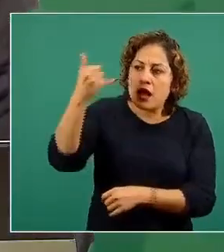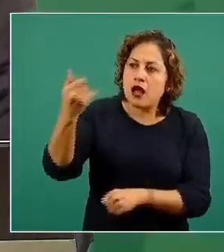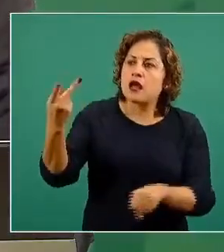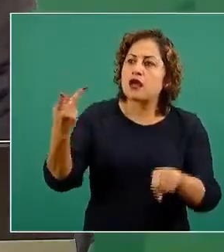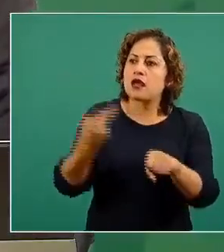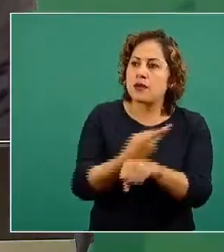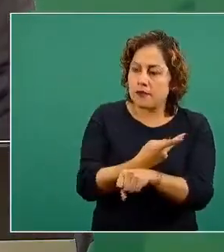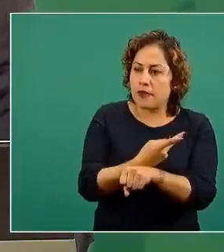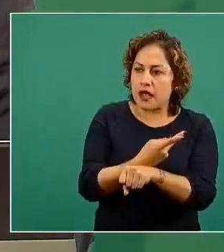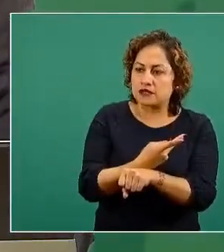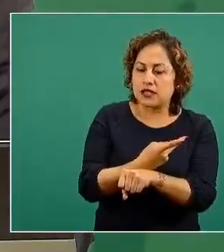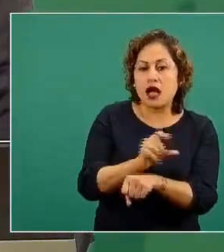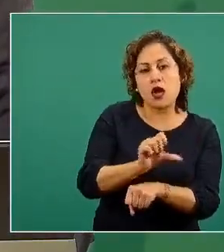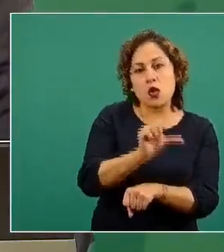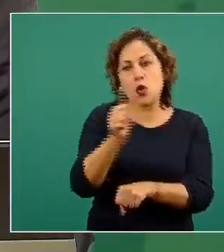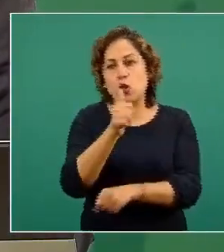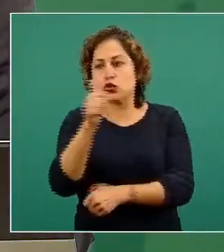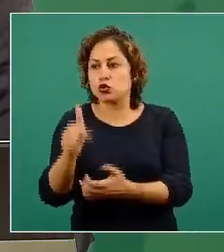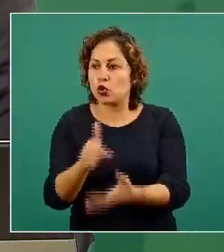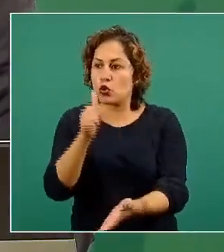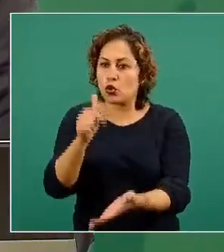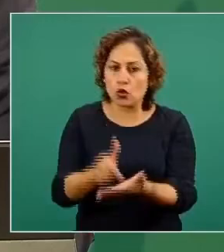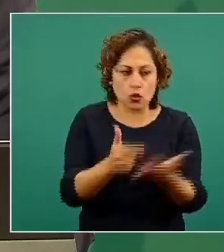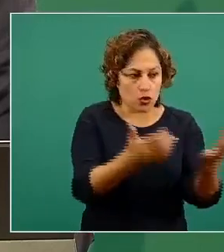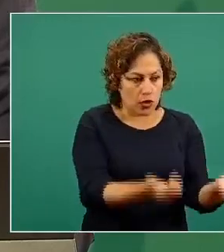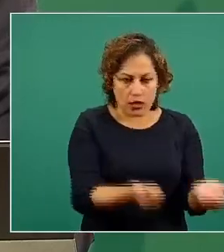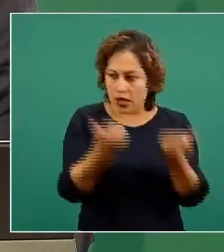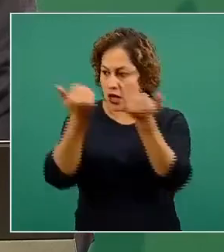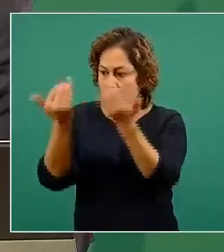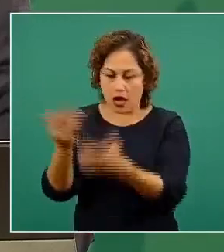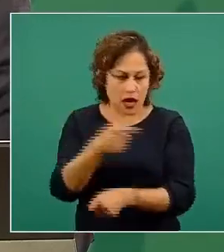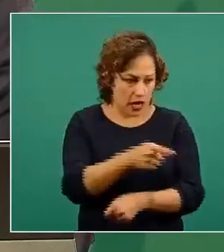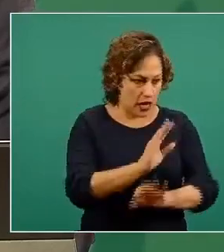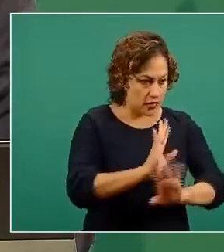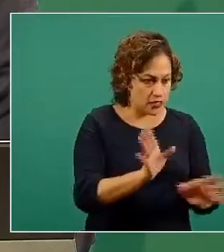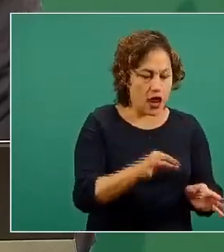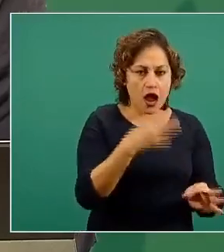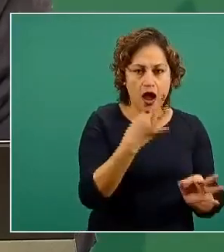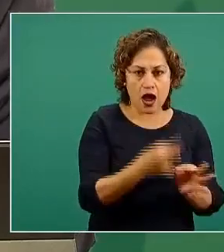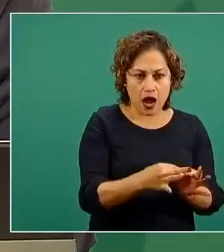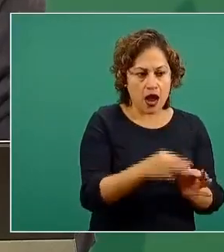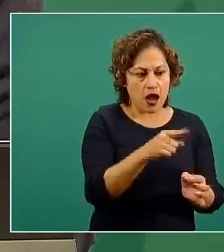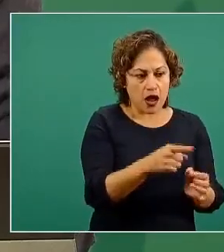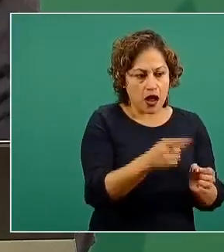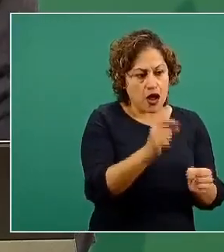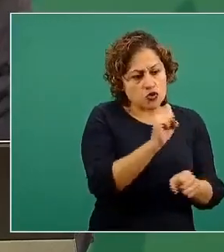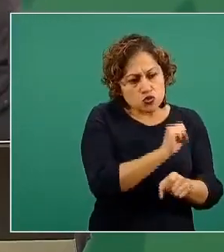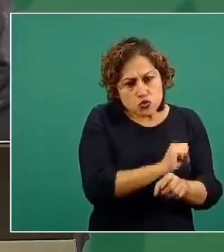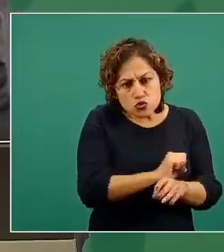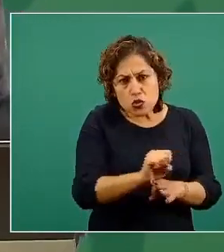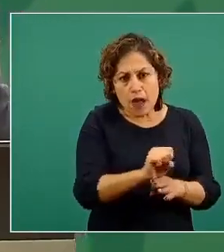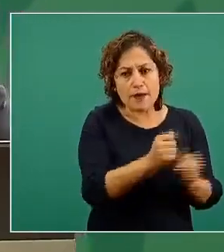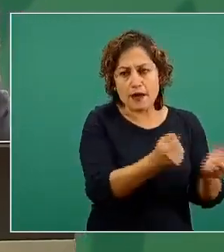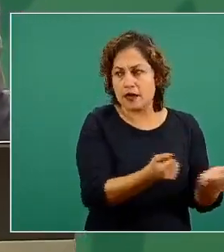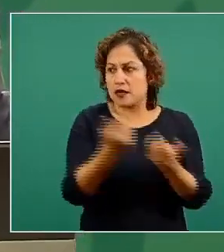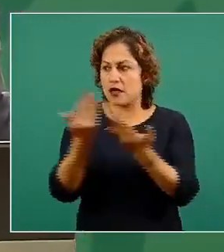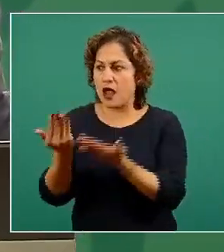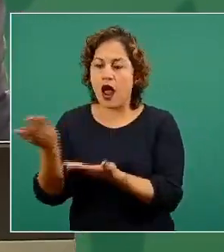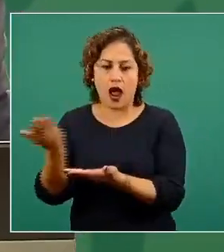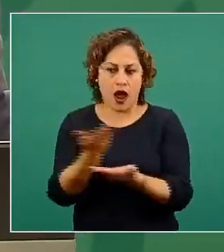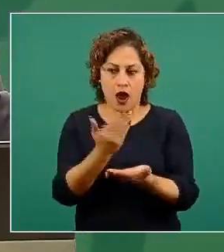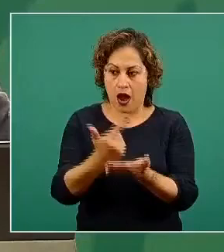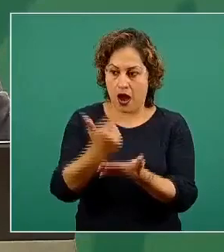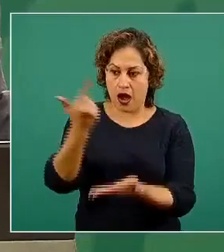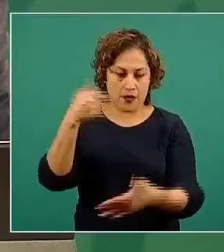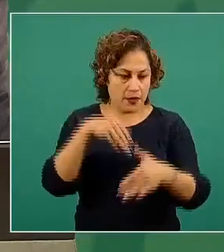de la regulación secundaria para pacientes que están en una estabilidad, que están en un estado de gravedad, se puede encontrar camas en